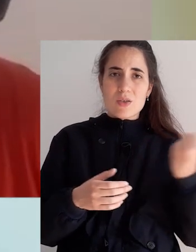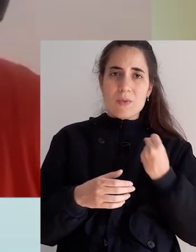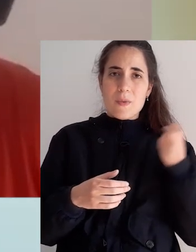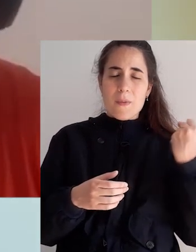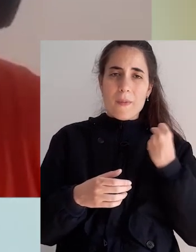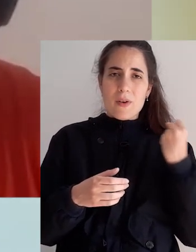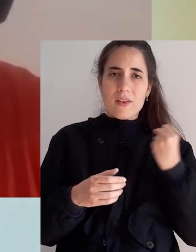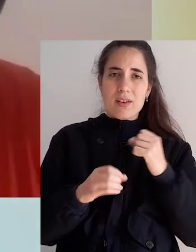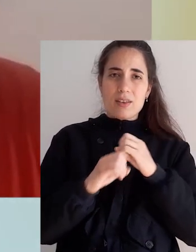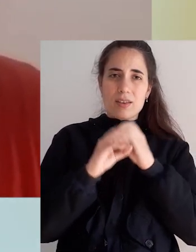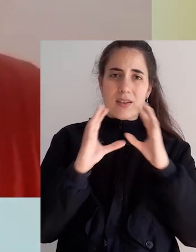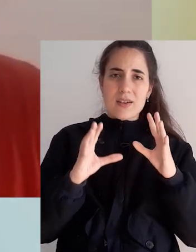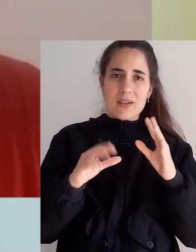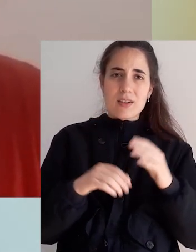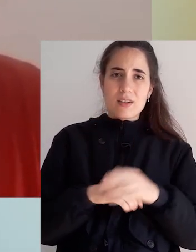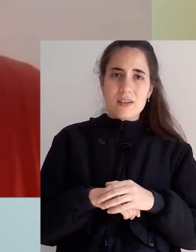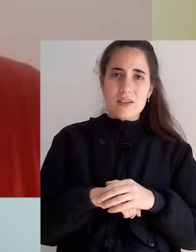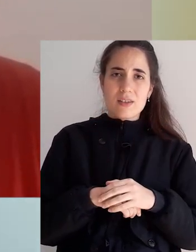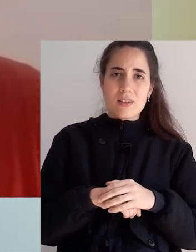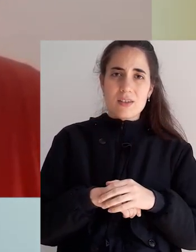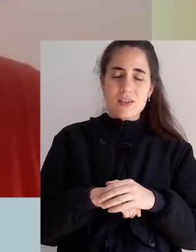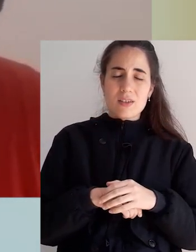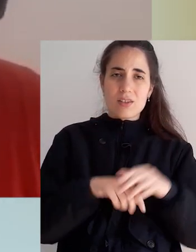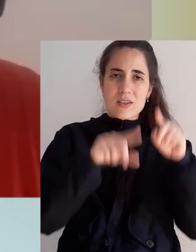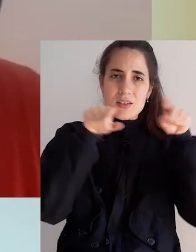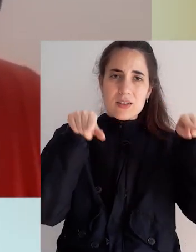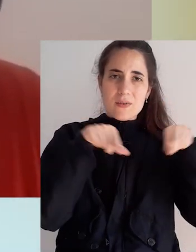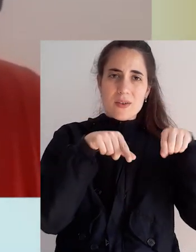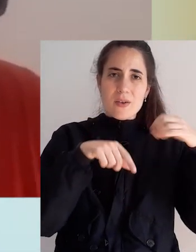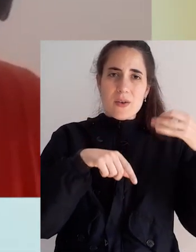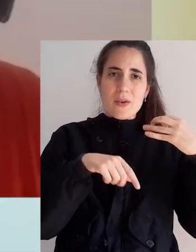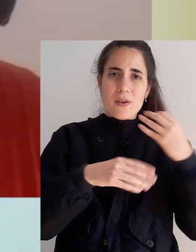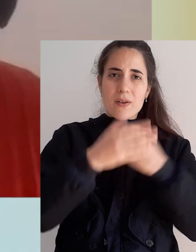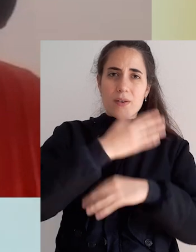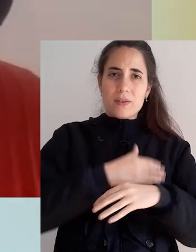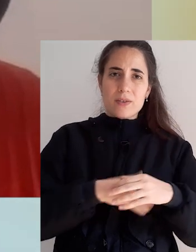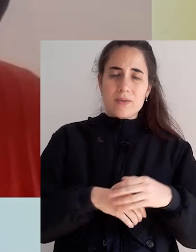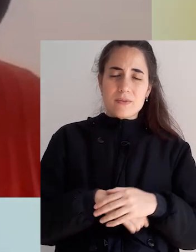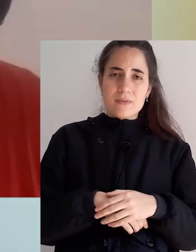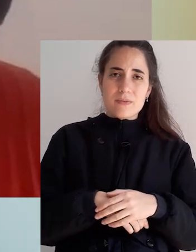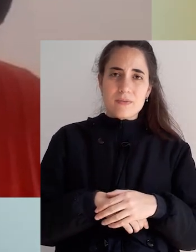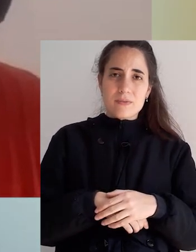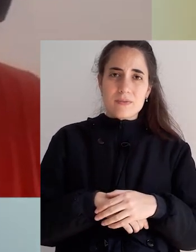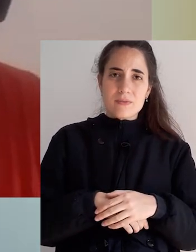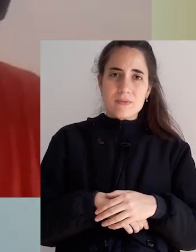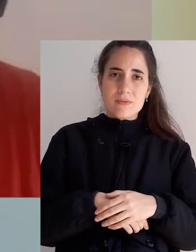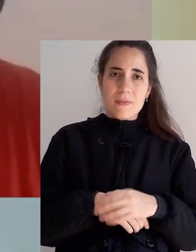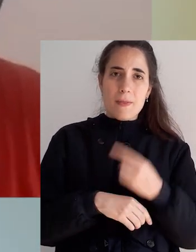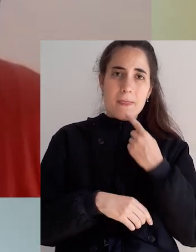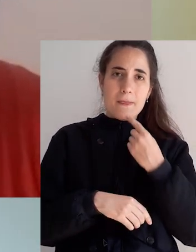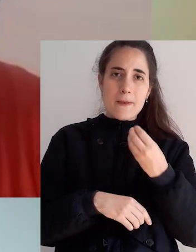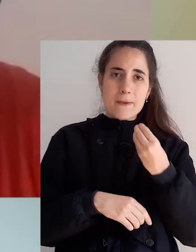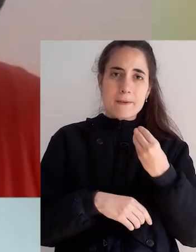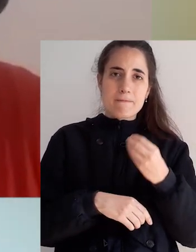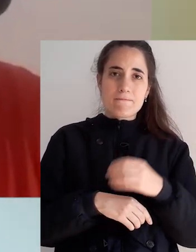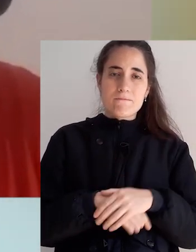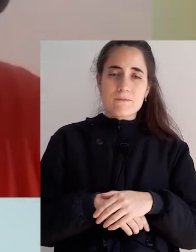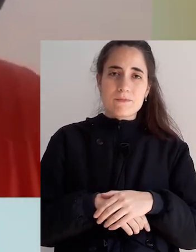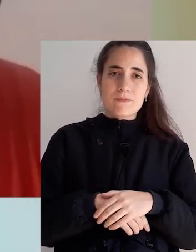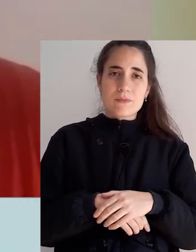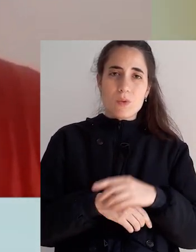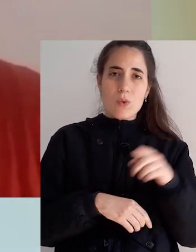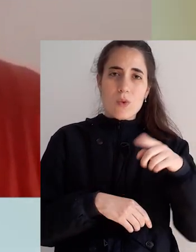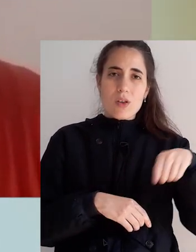estaban ahí apoyando. En realidad lo que se presentó es un proyecto de una ley